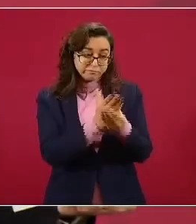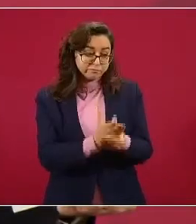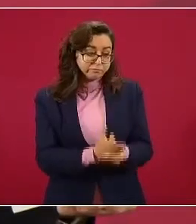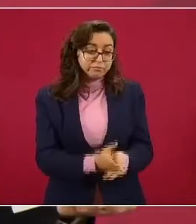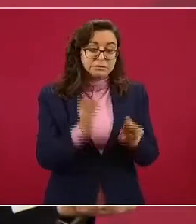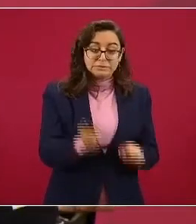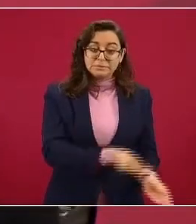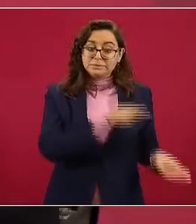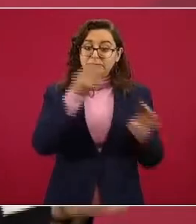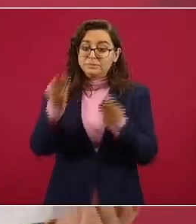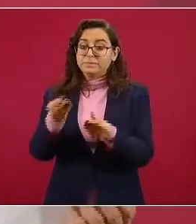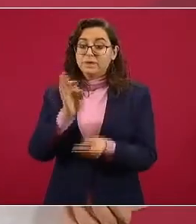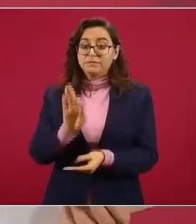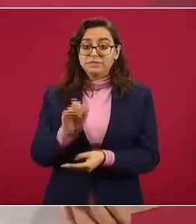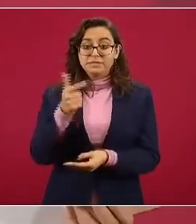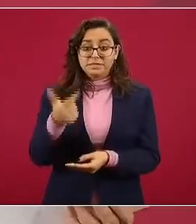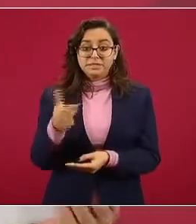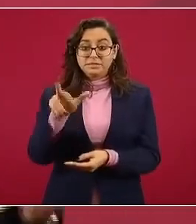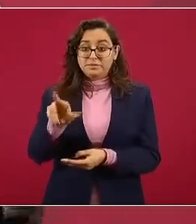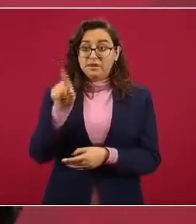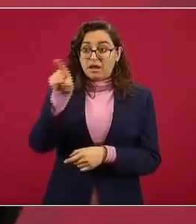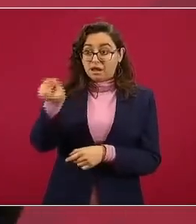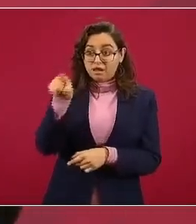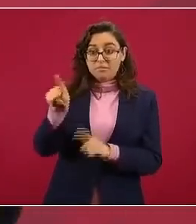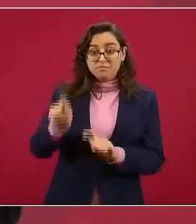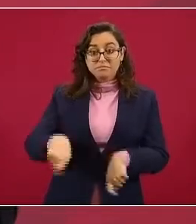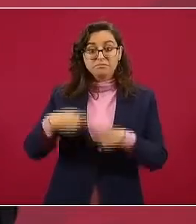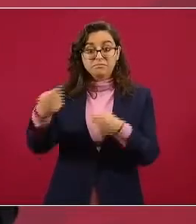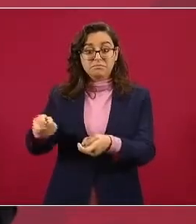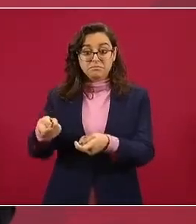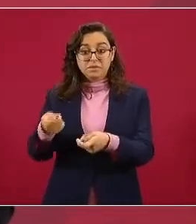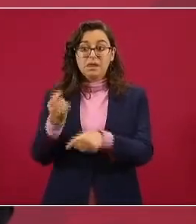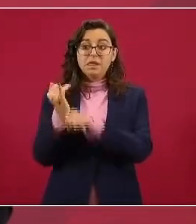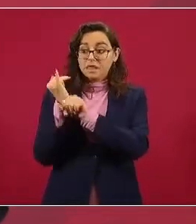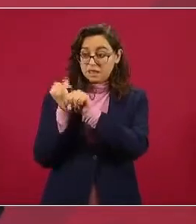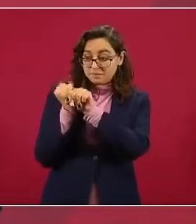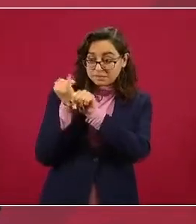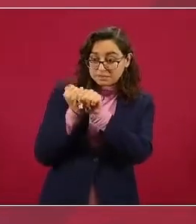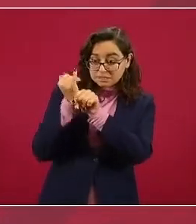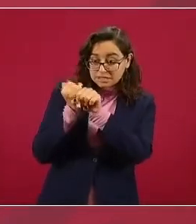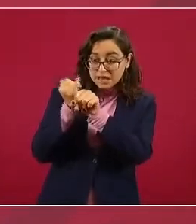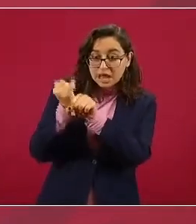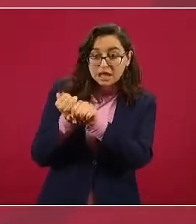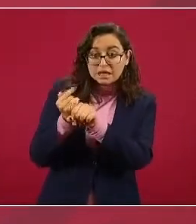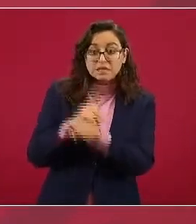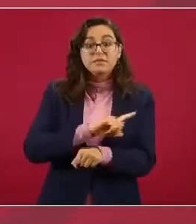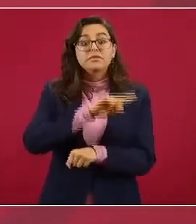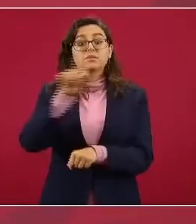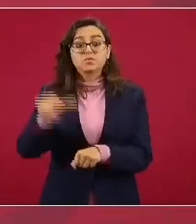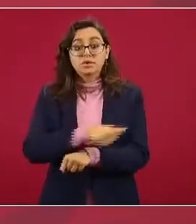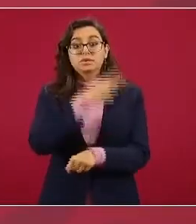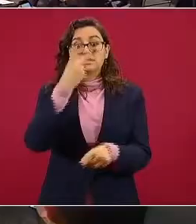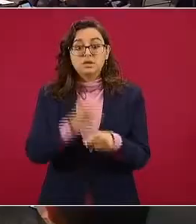la República para la investigación correspondiente y después va a llegar el general Cienfuegos.